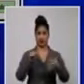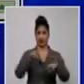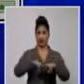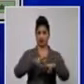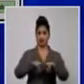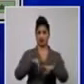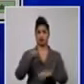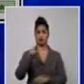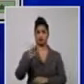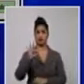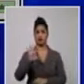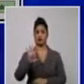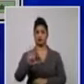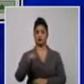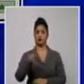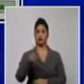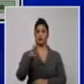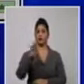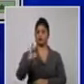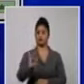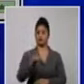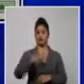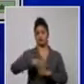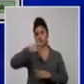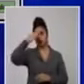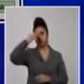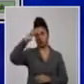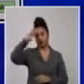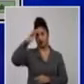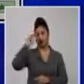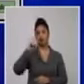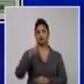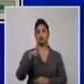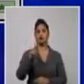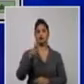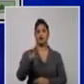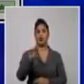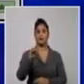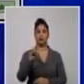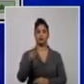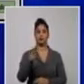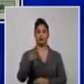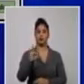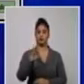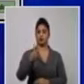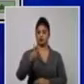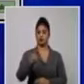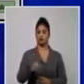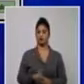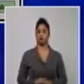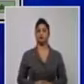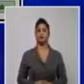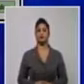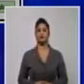185,27. En Santiago de Cuba de 120,82 y en Matanzas